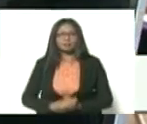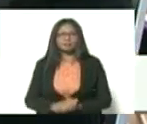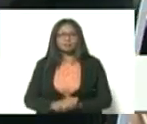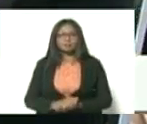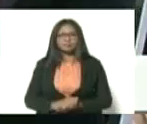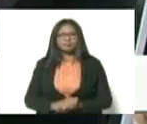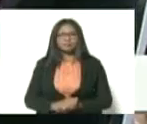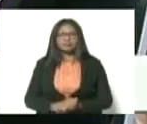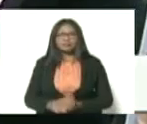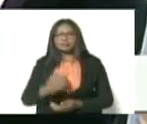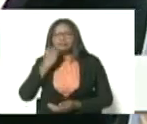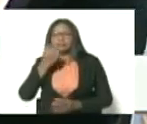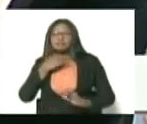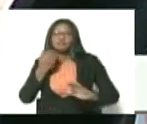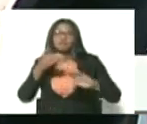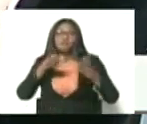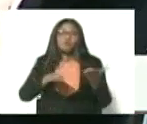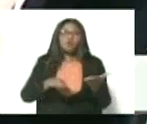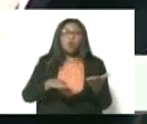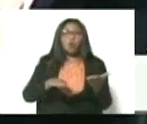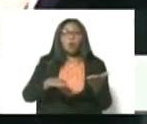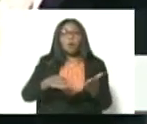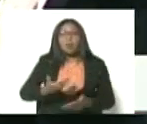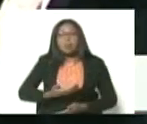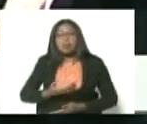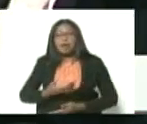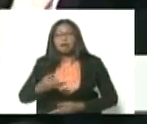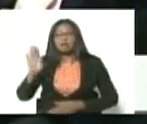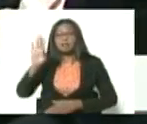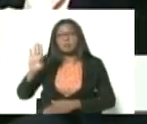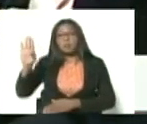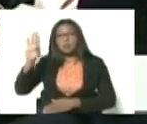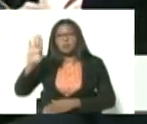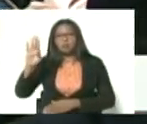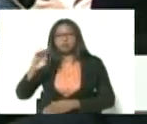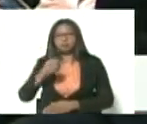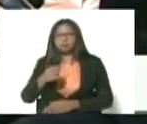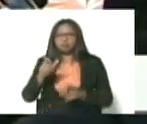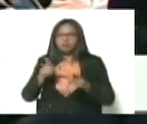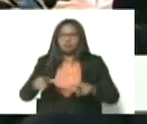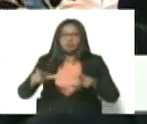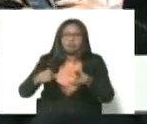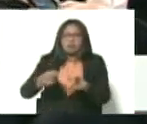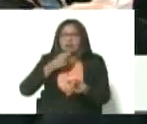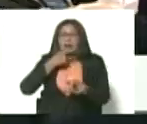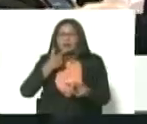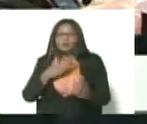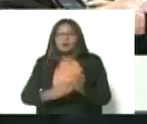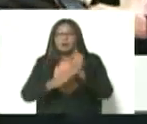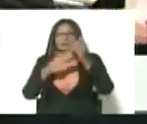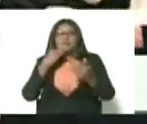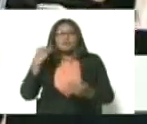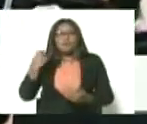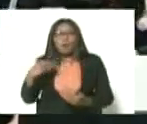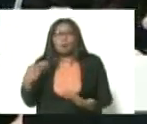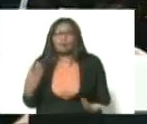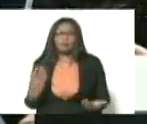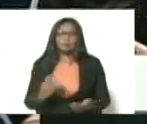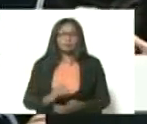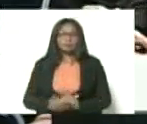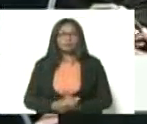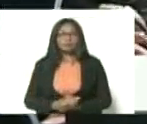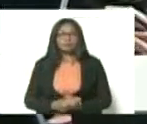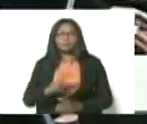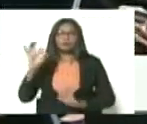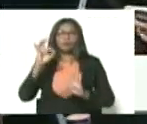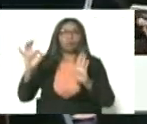Recientemente perdimos al alcalde de Boconó, una ciudad hermosísima, un líder joven que se